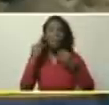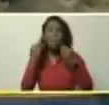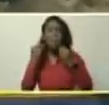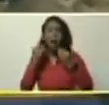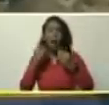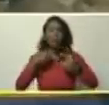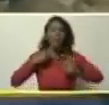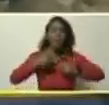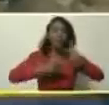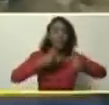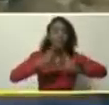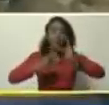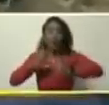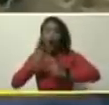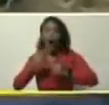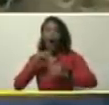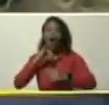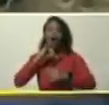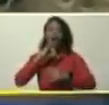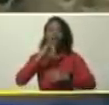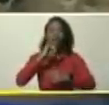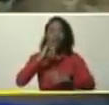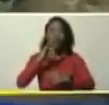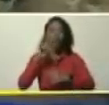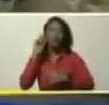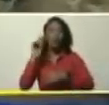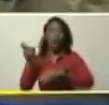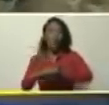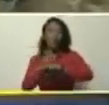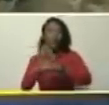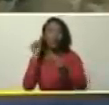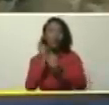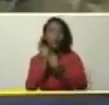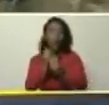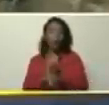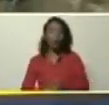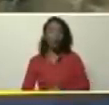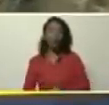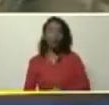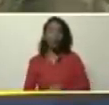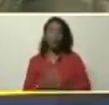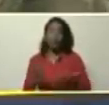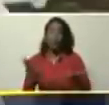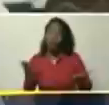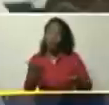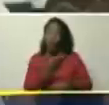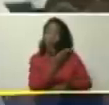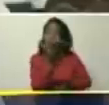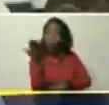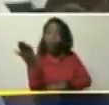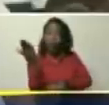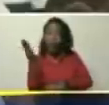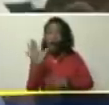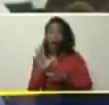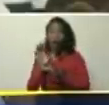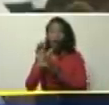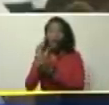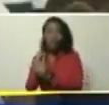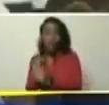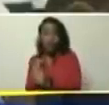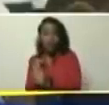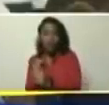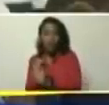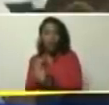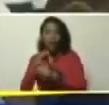información y para gobernar. Si Ustedes le dan la confianza a